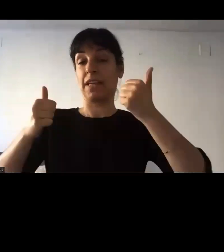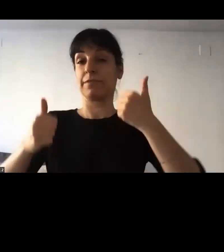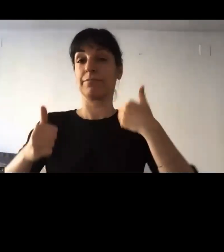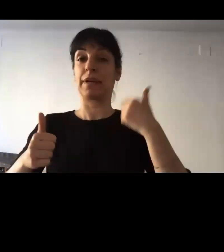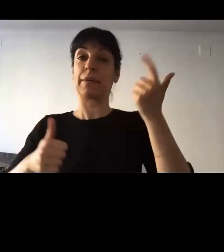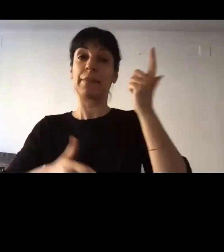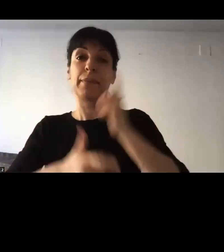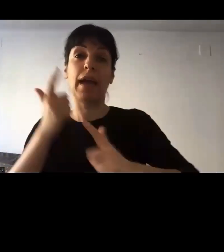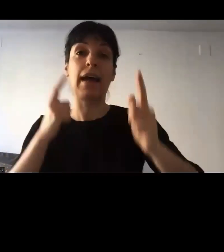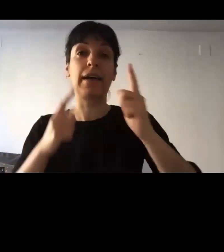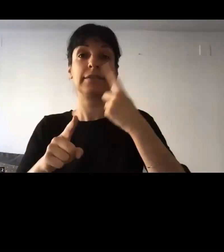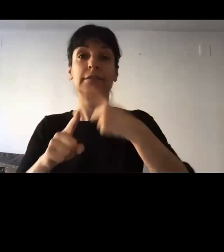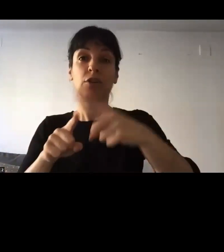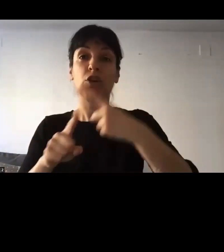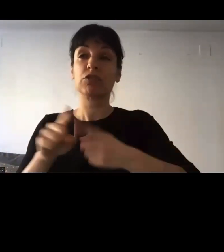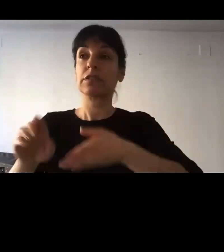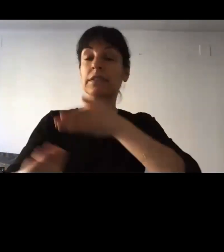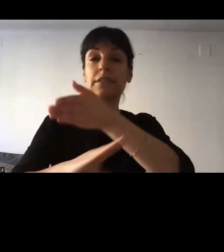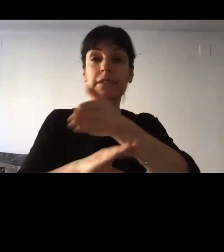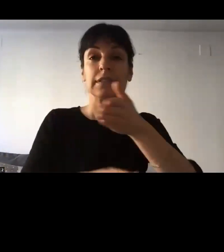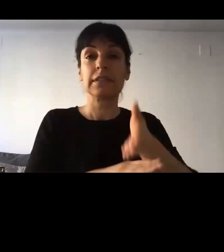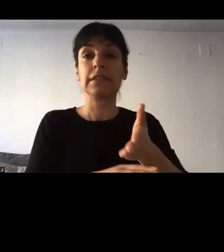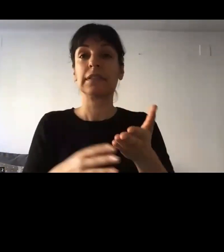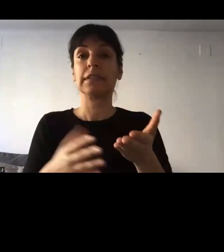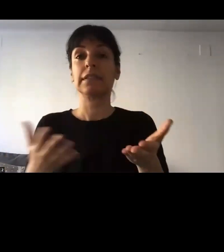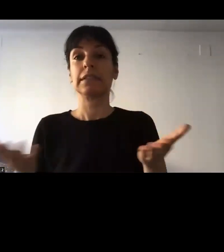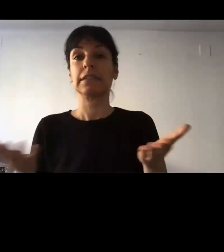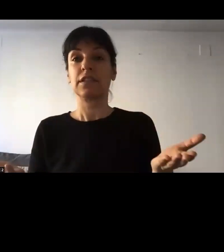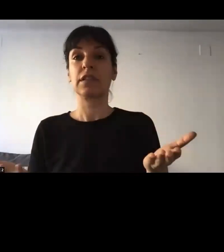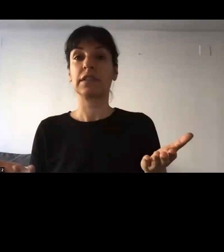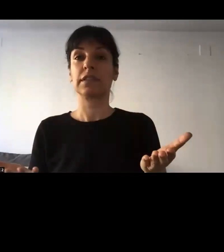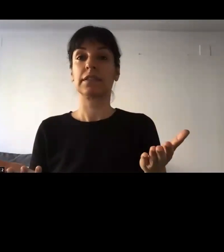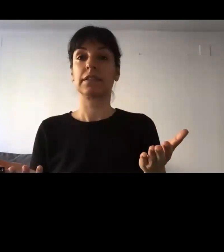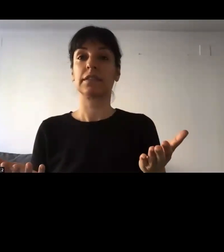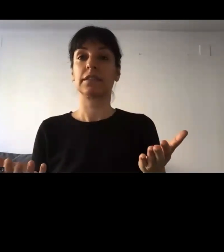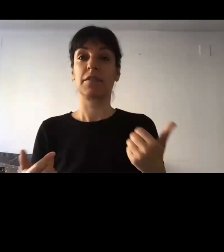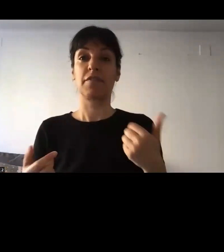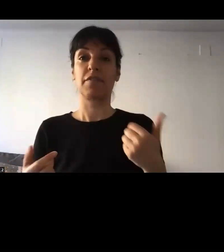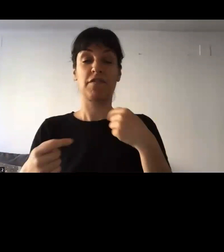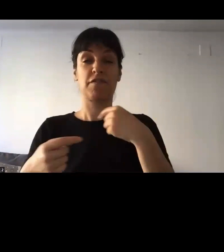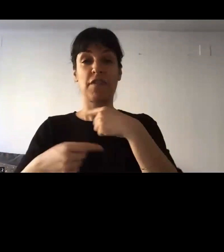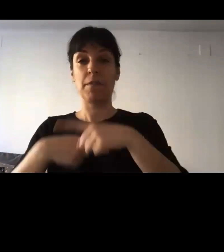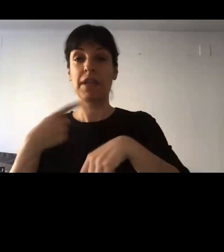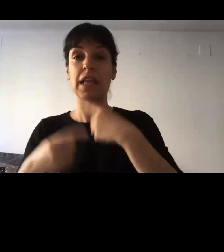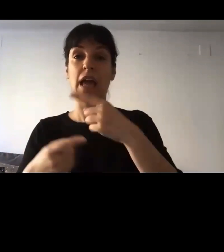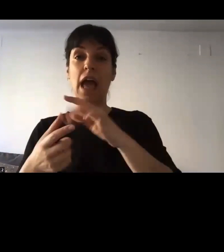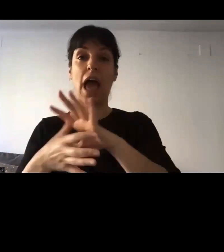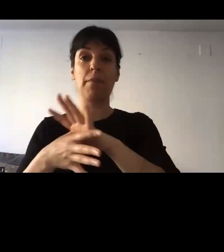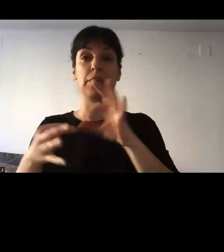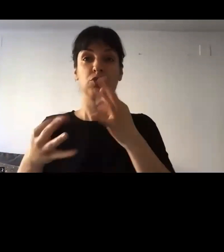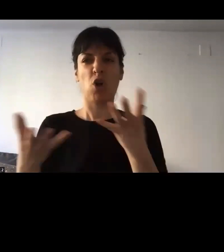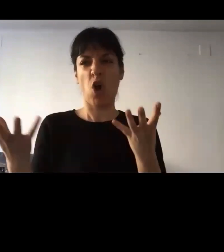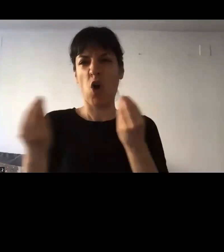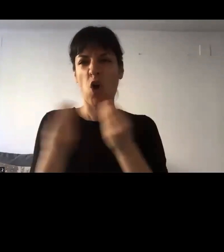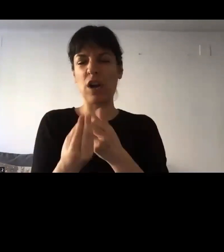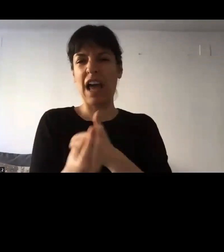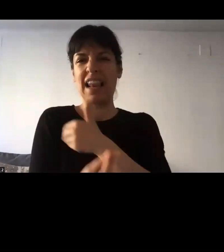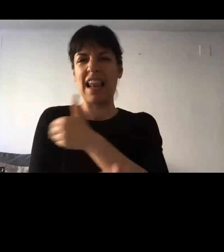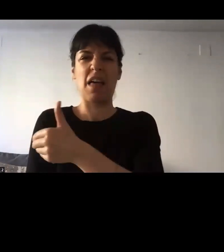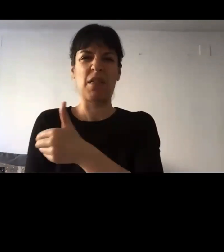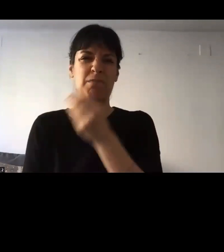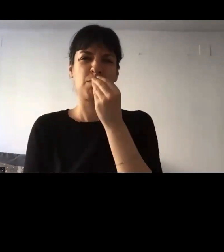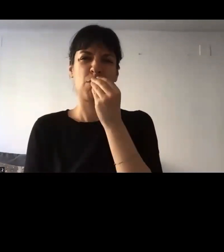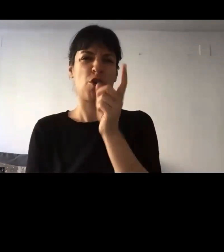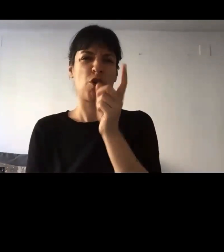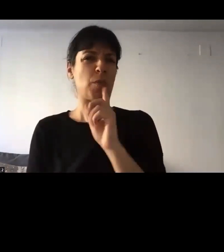y bueno, no era el hecho de que mi familia o mis amigos me acompañaran, porque bueno, ellos también tienen sus propias vidas